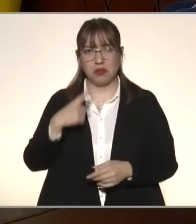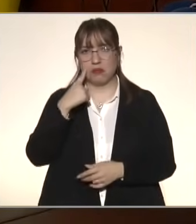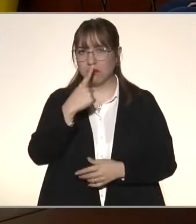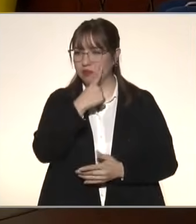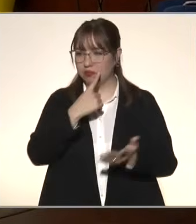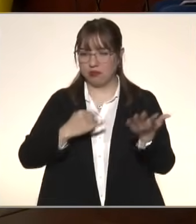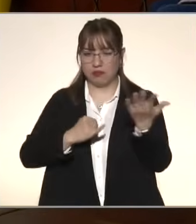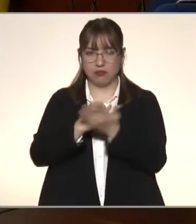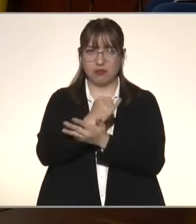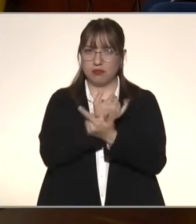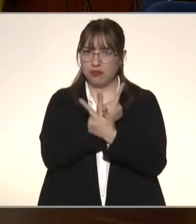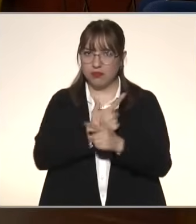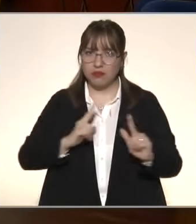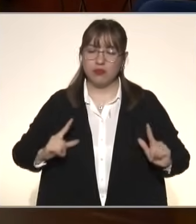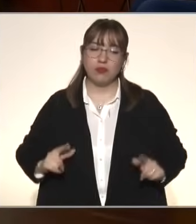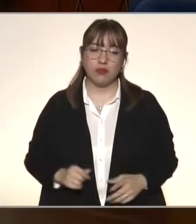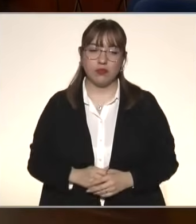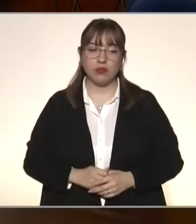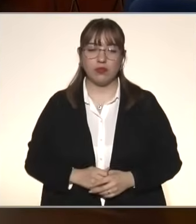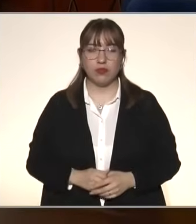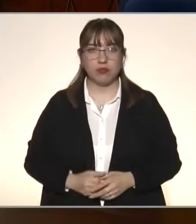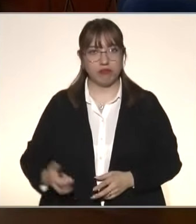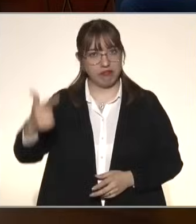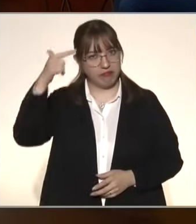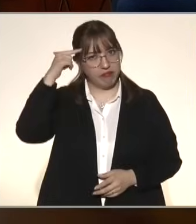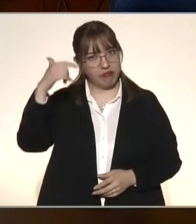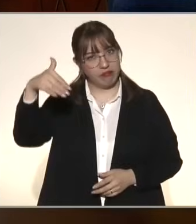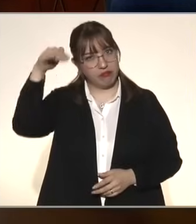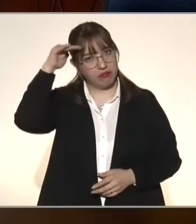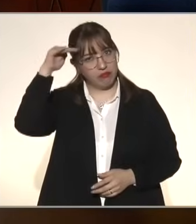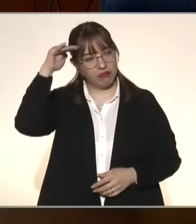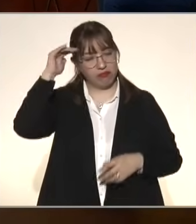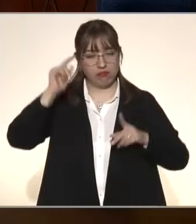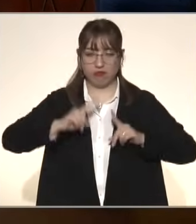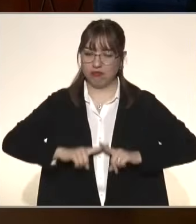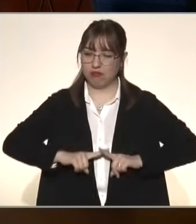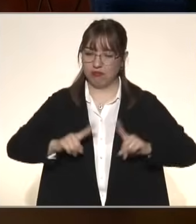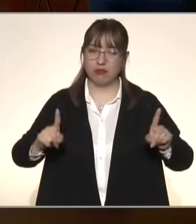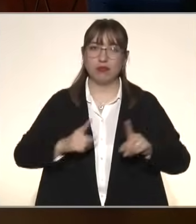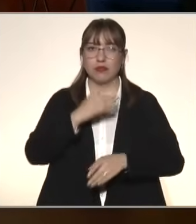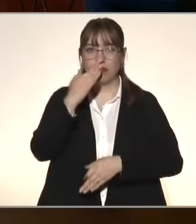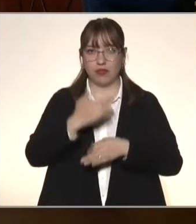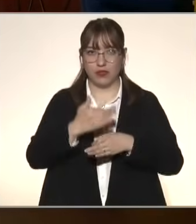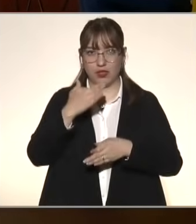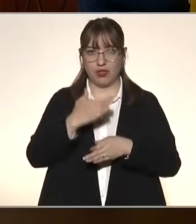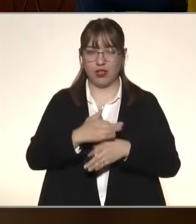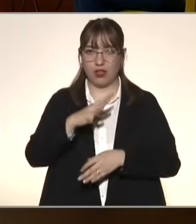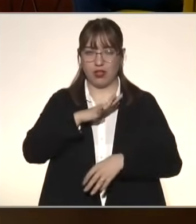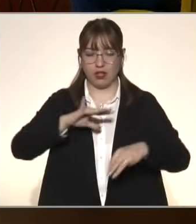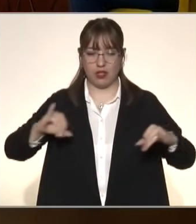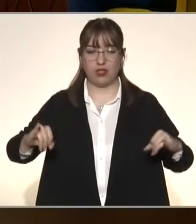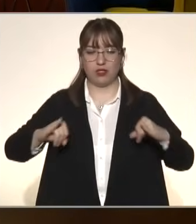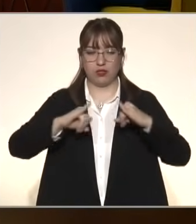muy distintos, psiques muy distintas. Actualmente el Instituto de Genética